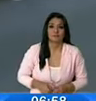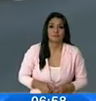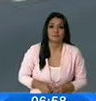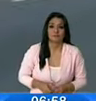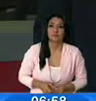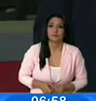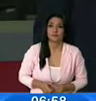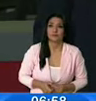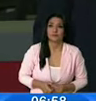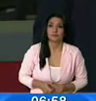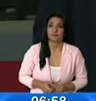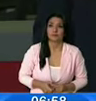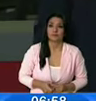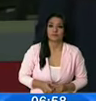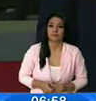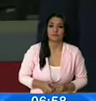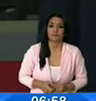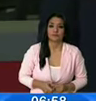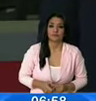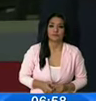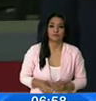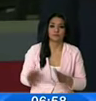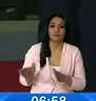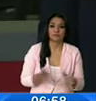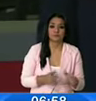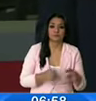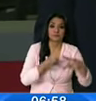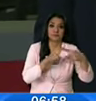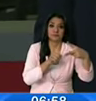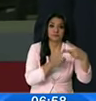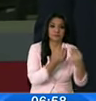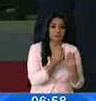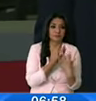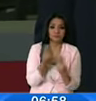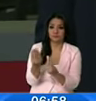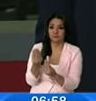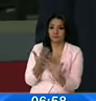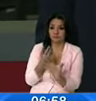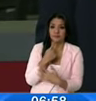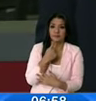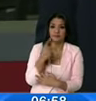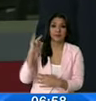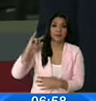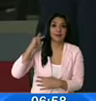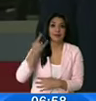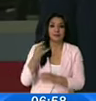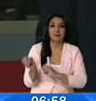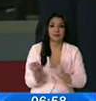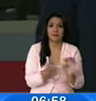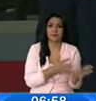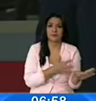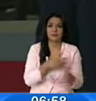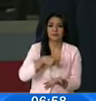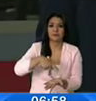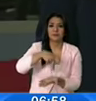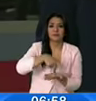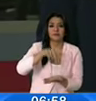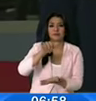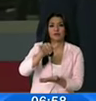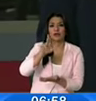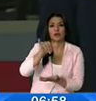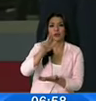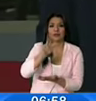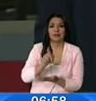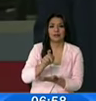Saona. Y dos versiones existen en torno a una niña que presuntamente fue abandonada en la parroquia de Yaruquí, provincia